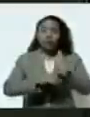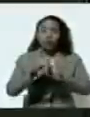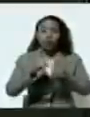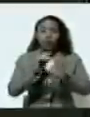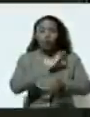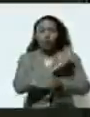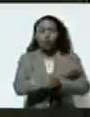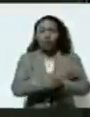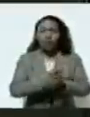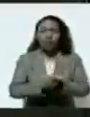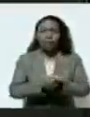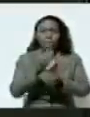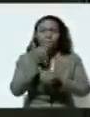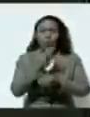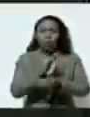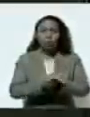fuerza